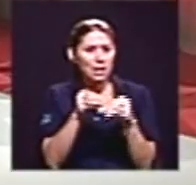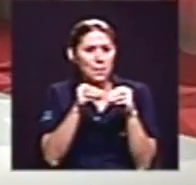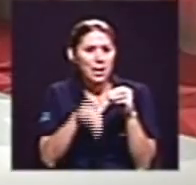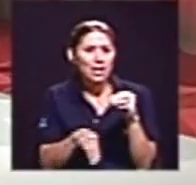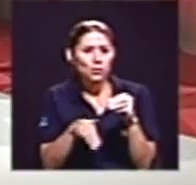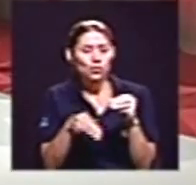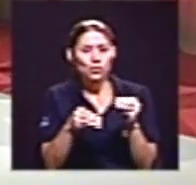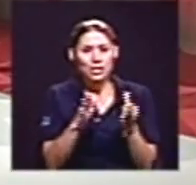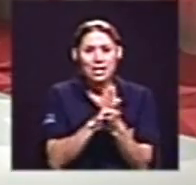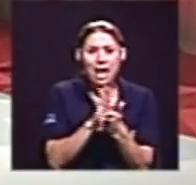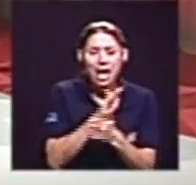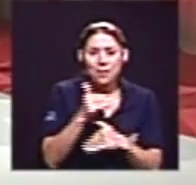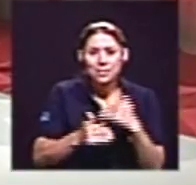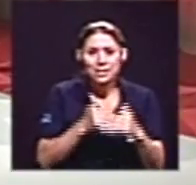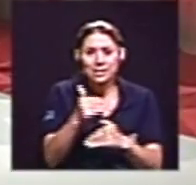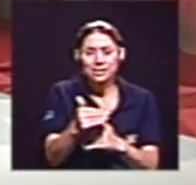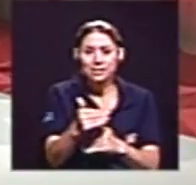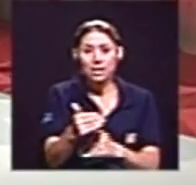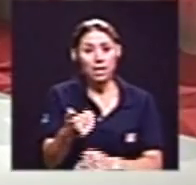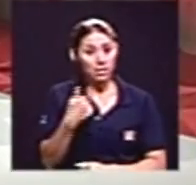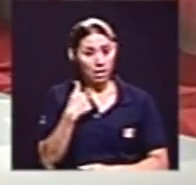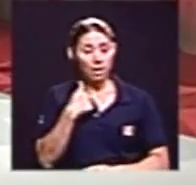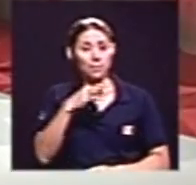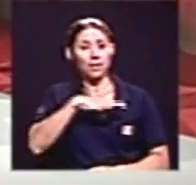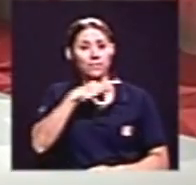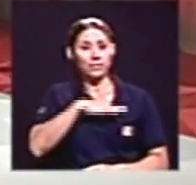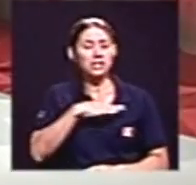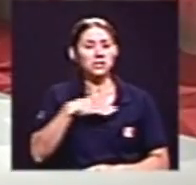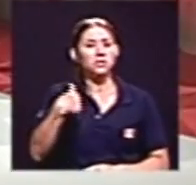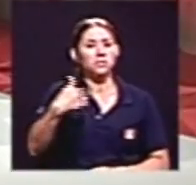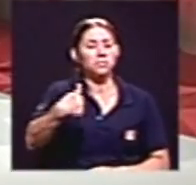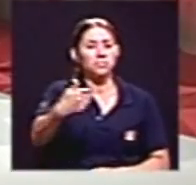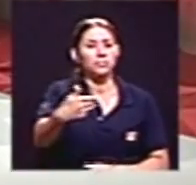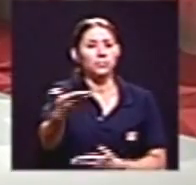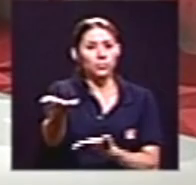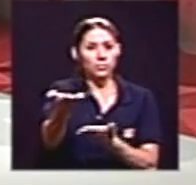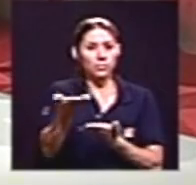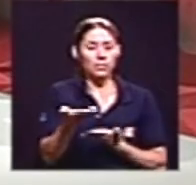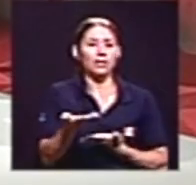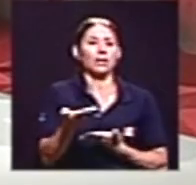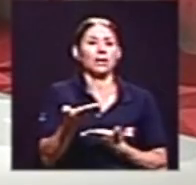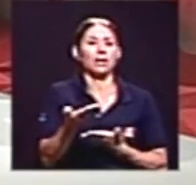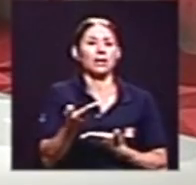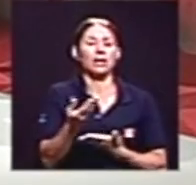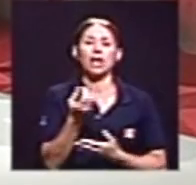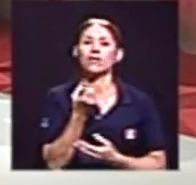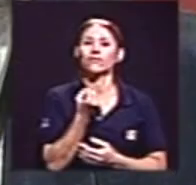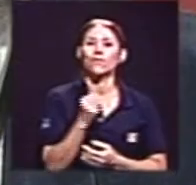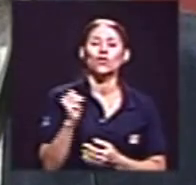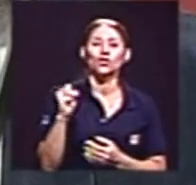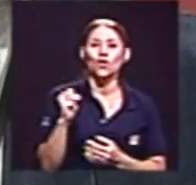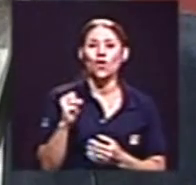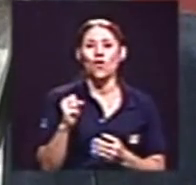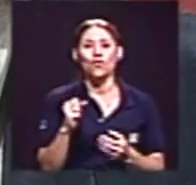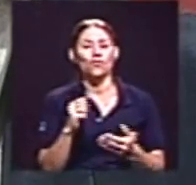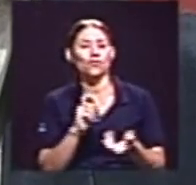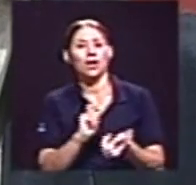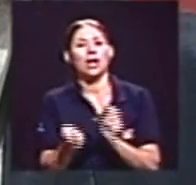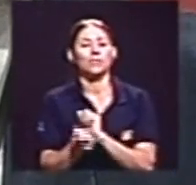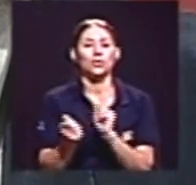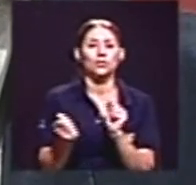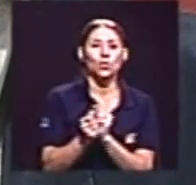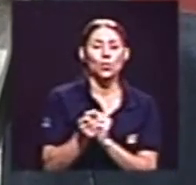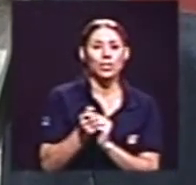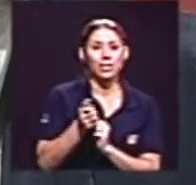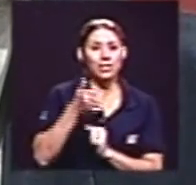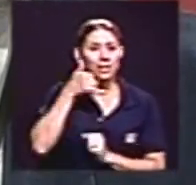los beneficios que eventualmente nos dará la revolución que uno esperaría suceda en telecomunicaciones con los procesos de apertura, lo